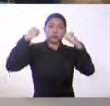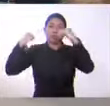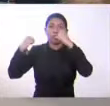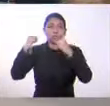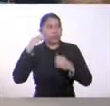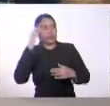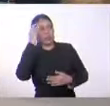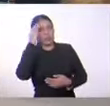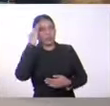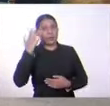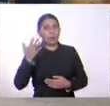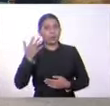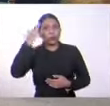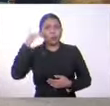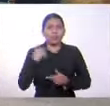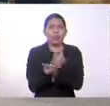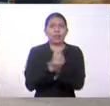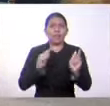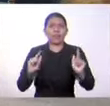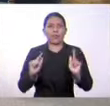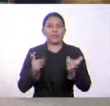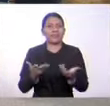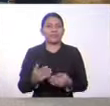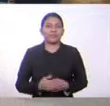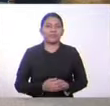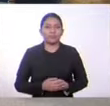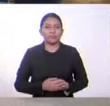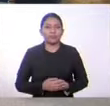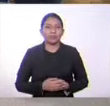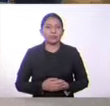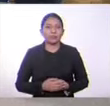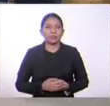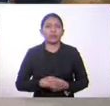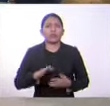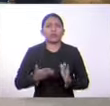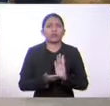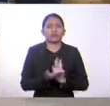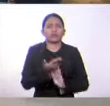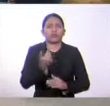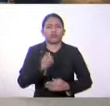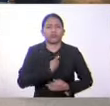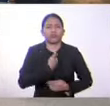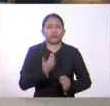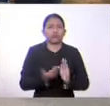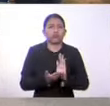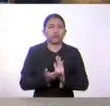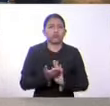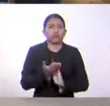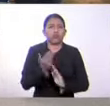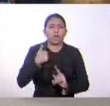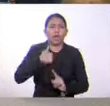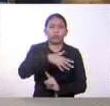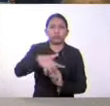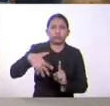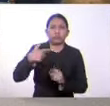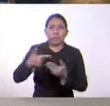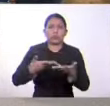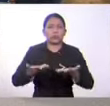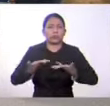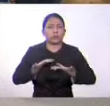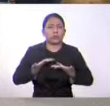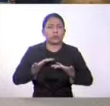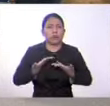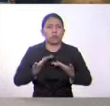usted menciona que los derechos humanos nos ayudan a realizarnos, a sentirnos bien y a desarrollarnos en nuestro ambiente. Entonces